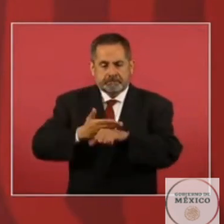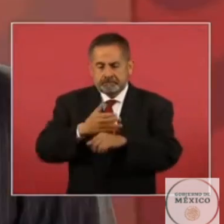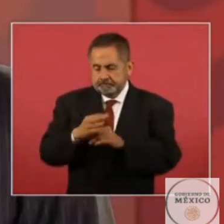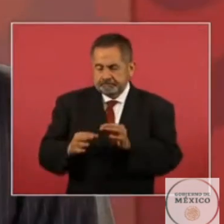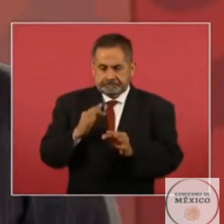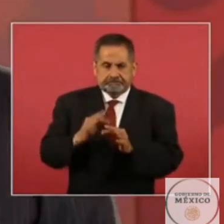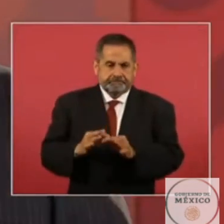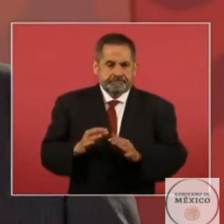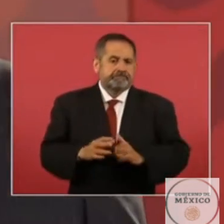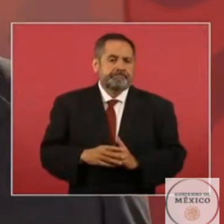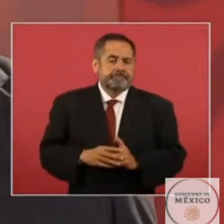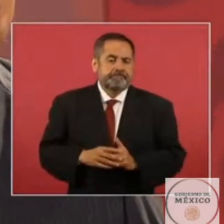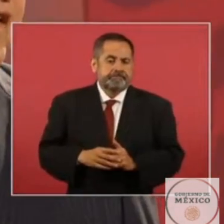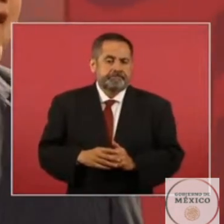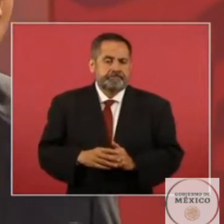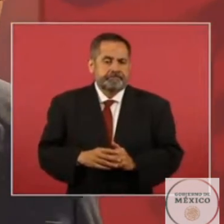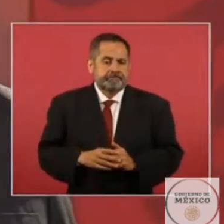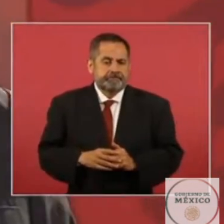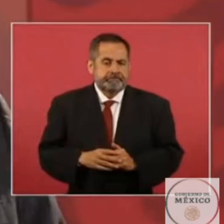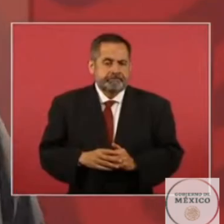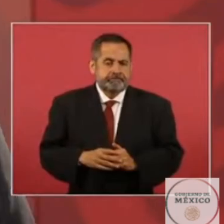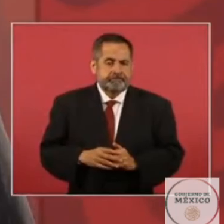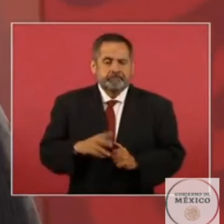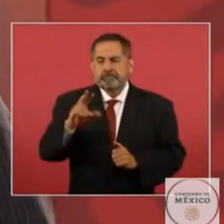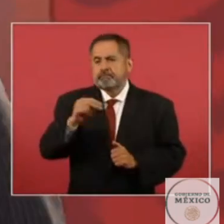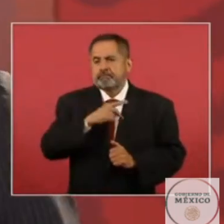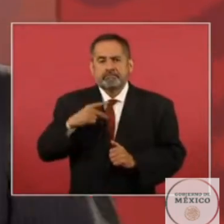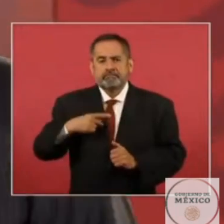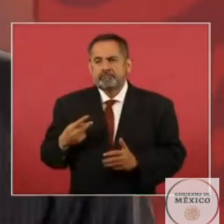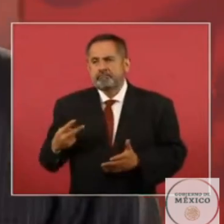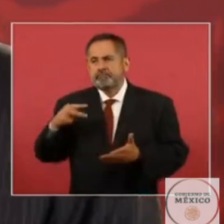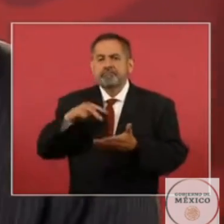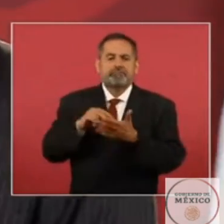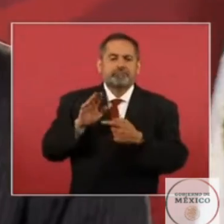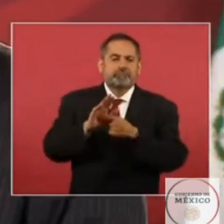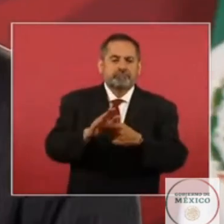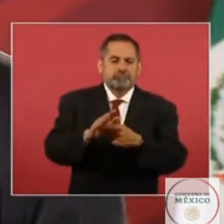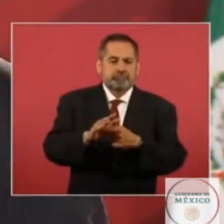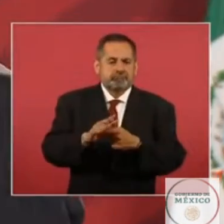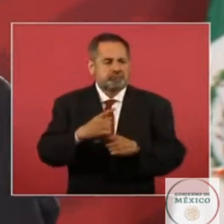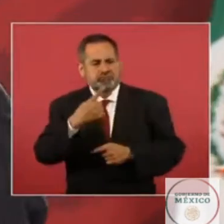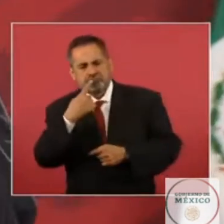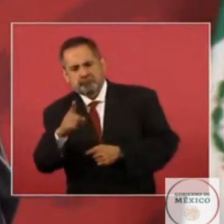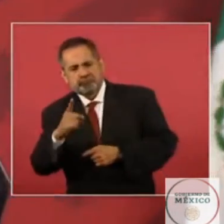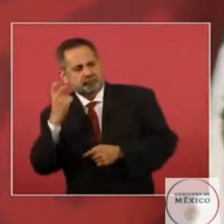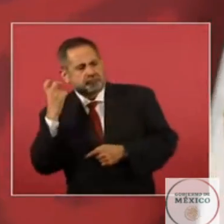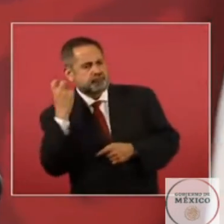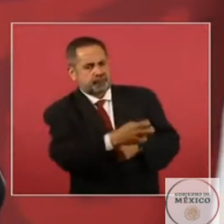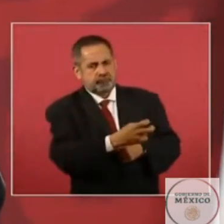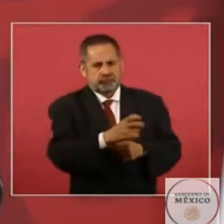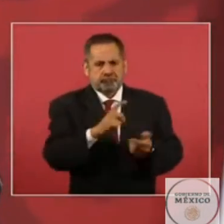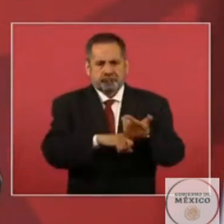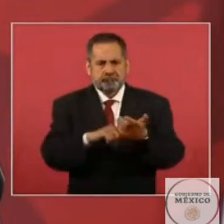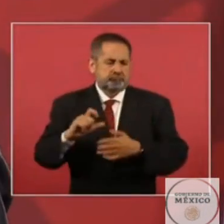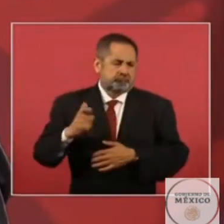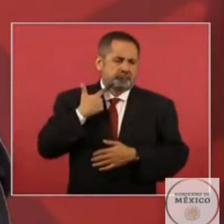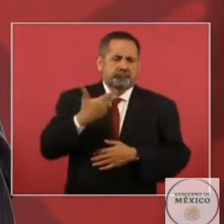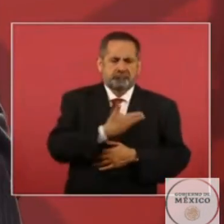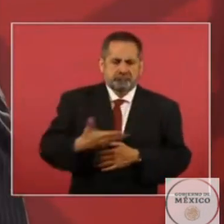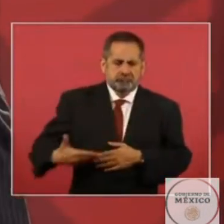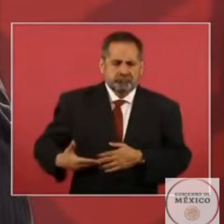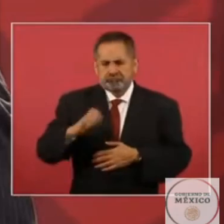está todavía en análisis, está recibiendo, que es información, como dicen en otros países, clasificada,